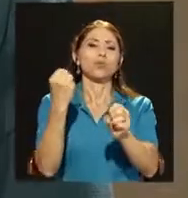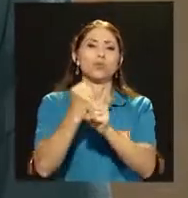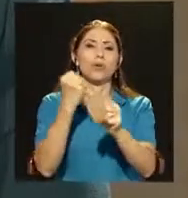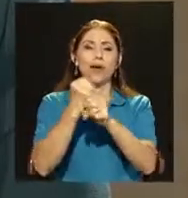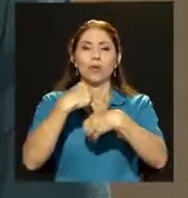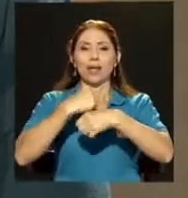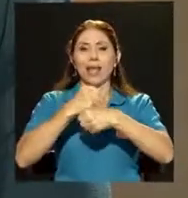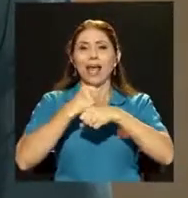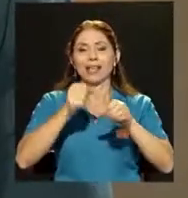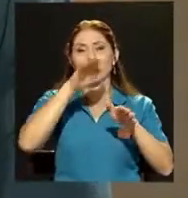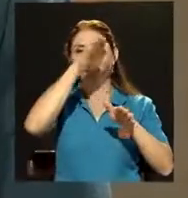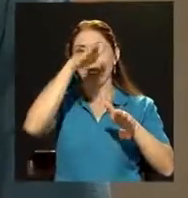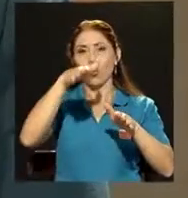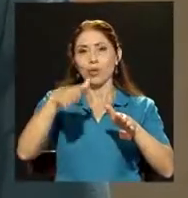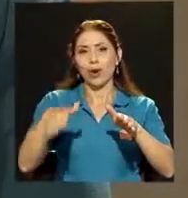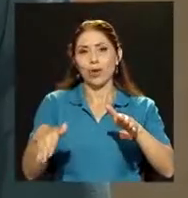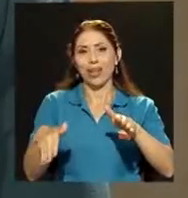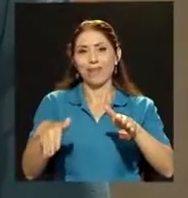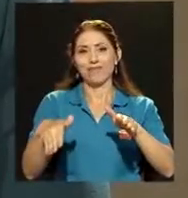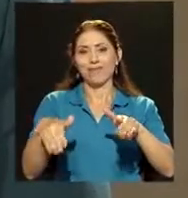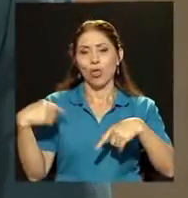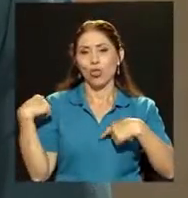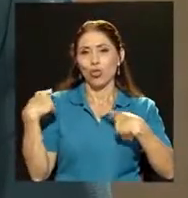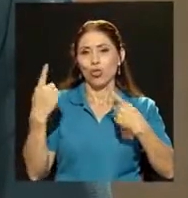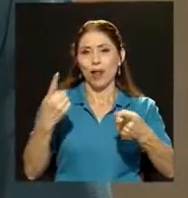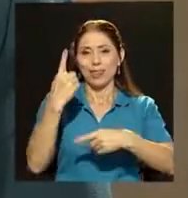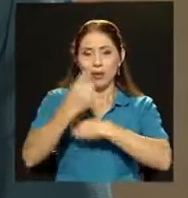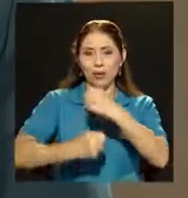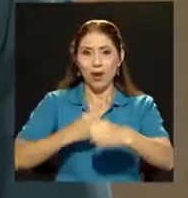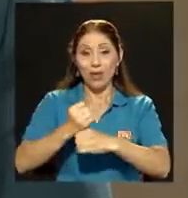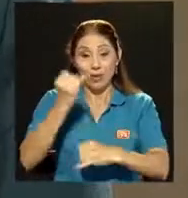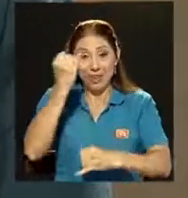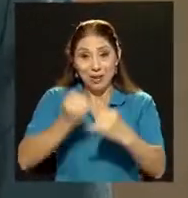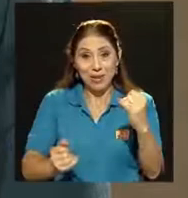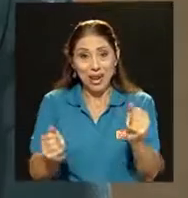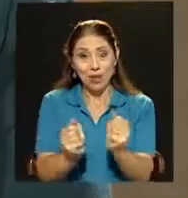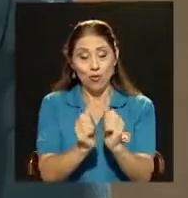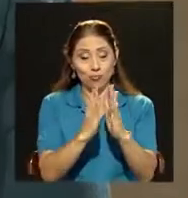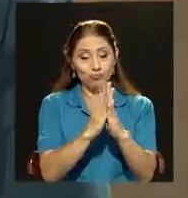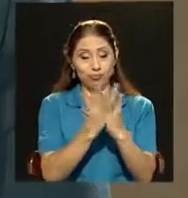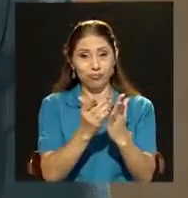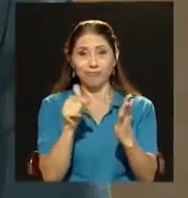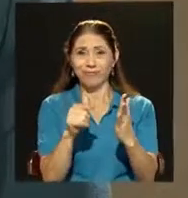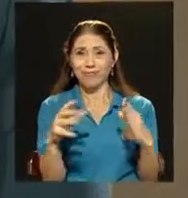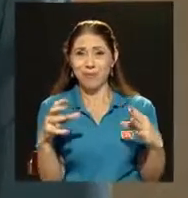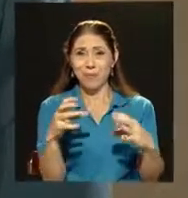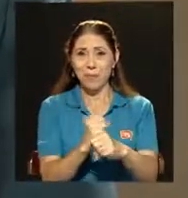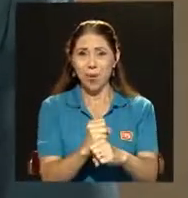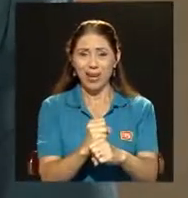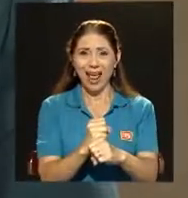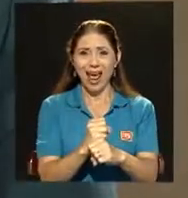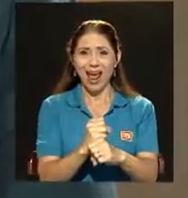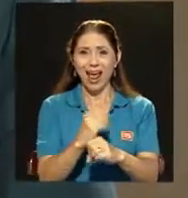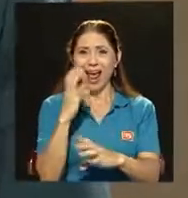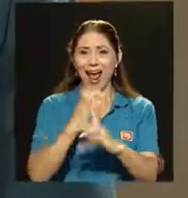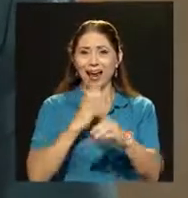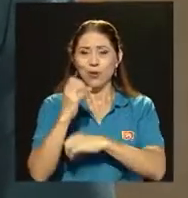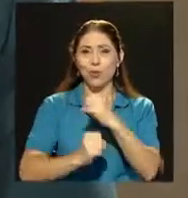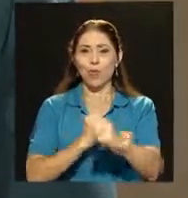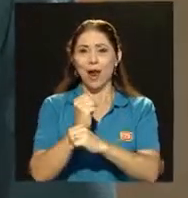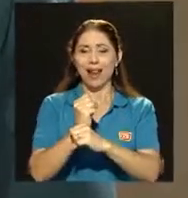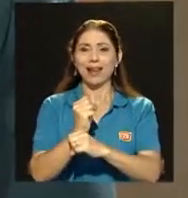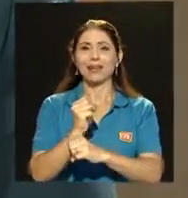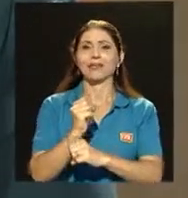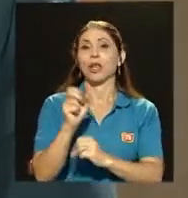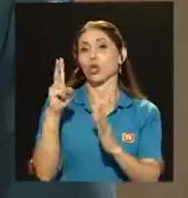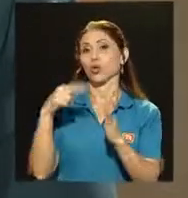Contraloría durante el año, que culmina con esta memoria anual del 2017, la cual contiene